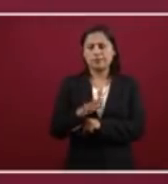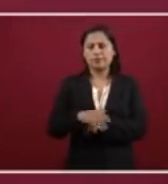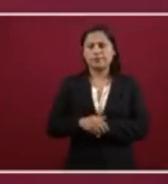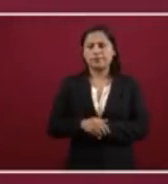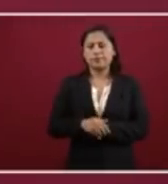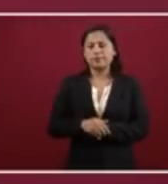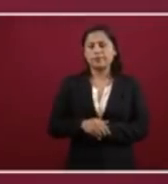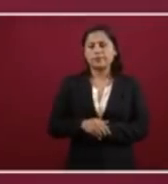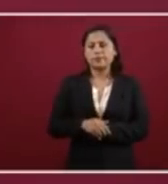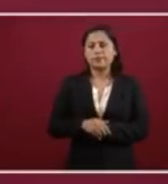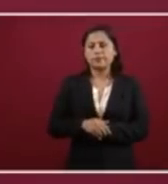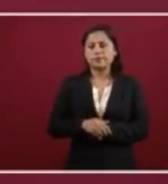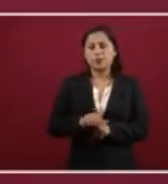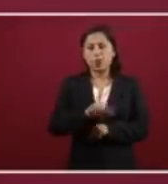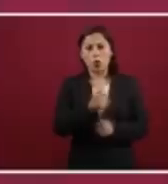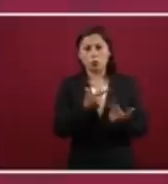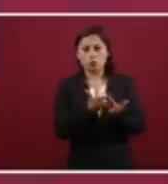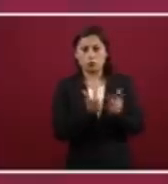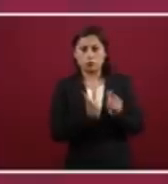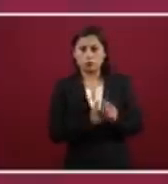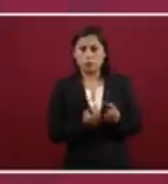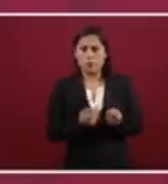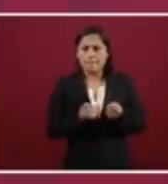que se pueda del poder.